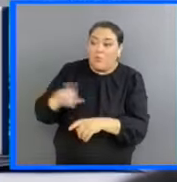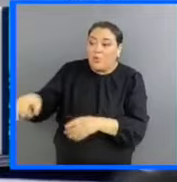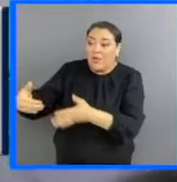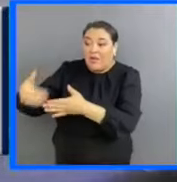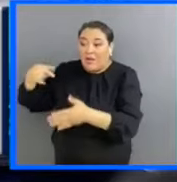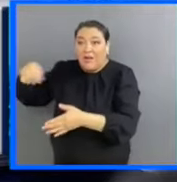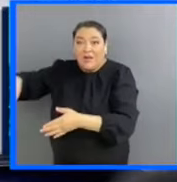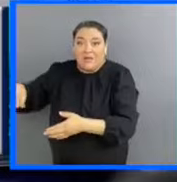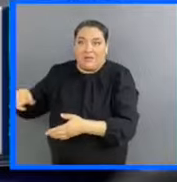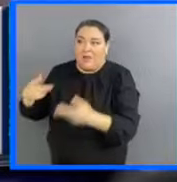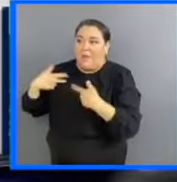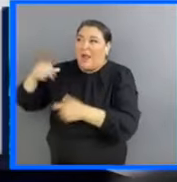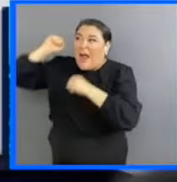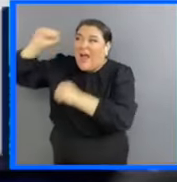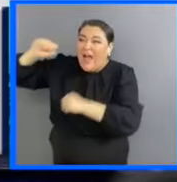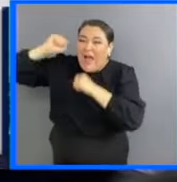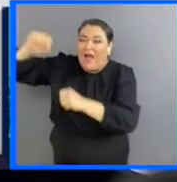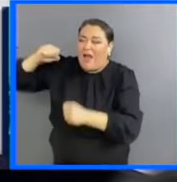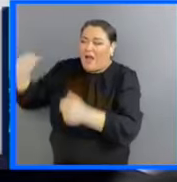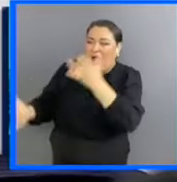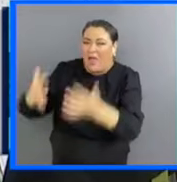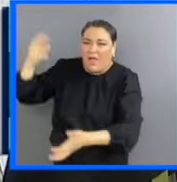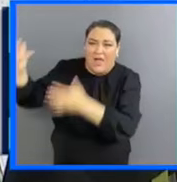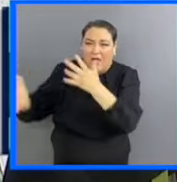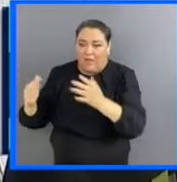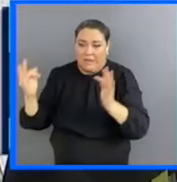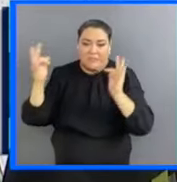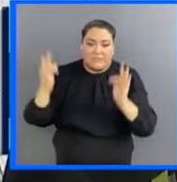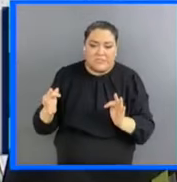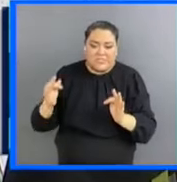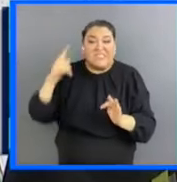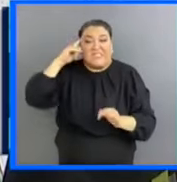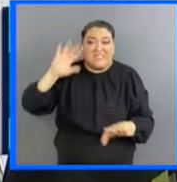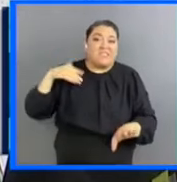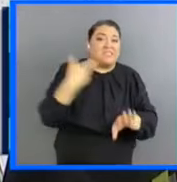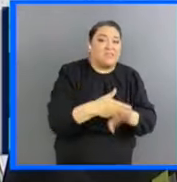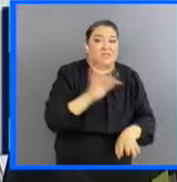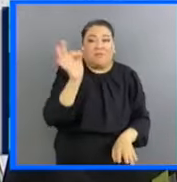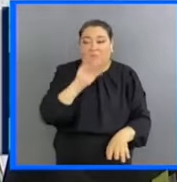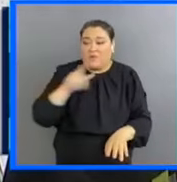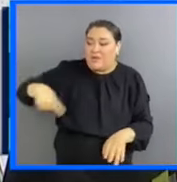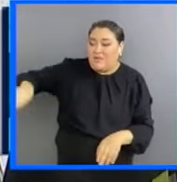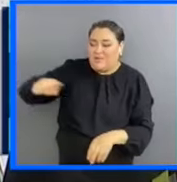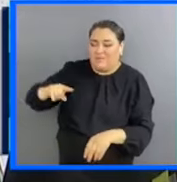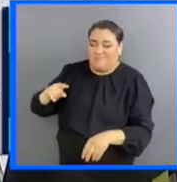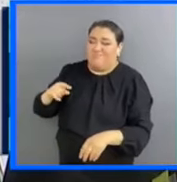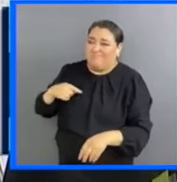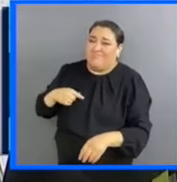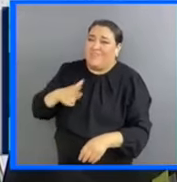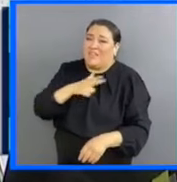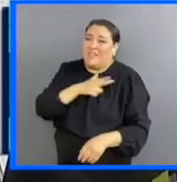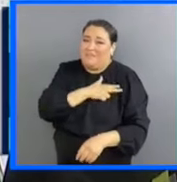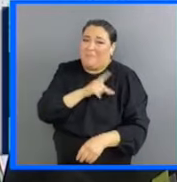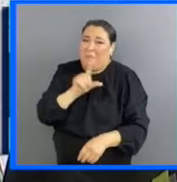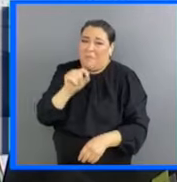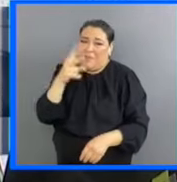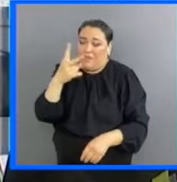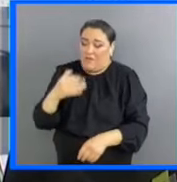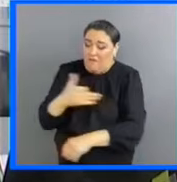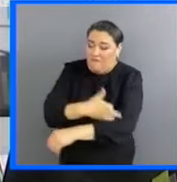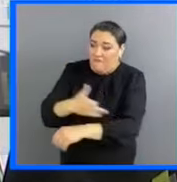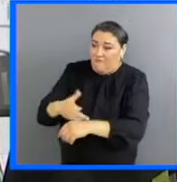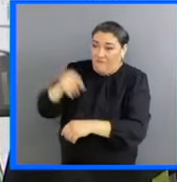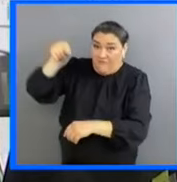motín y un incendio al interior del penal que dejó 22 lesionados. Además de que los familiares de las personas privadas de la